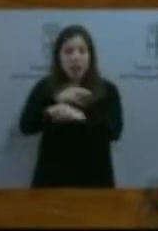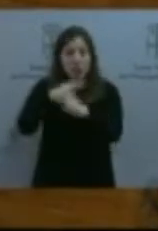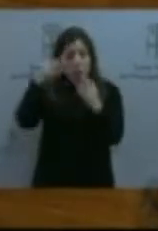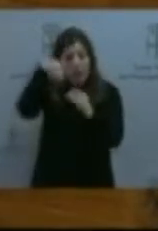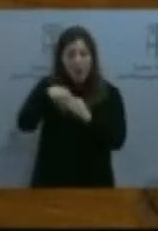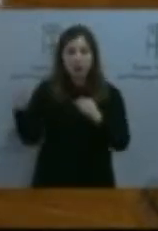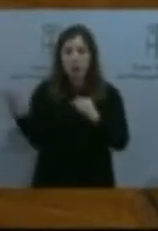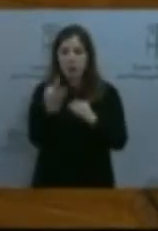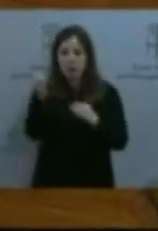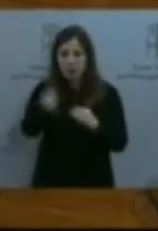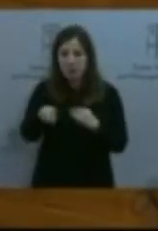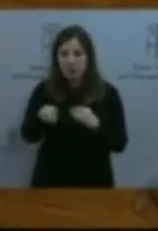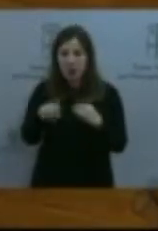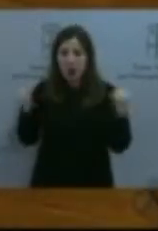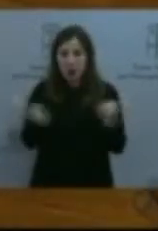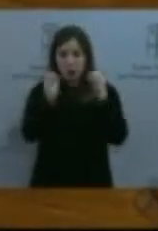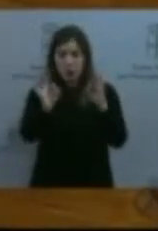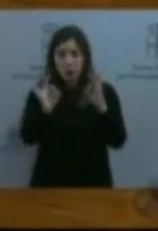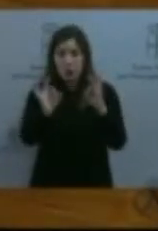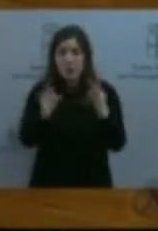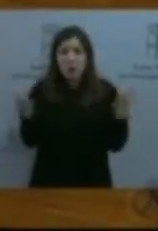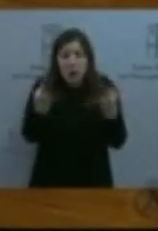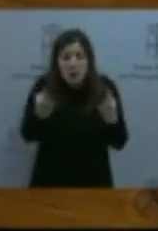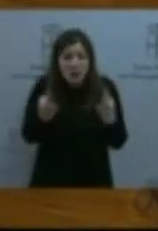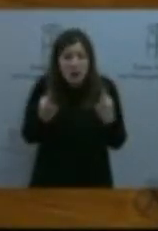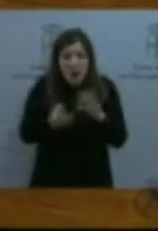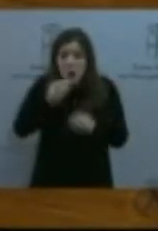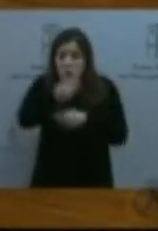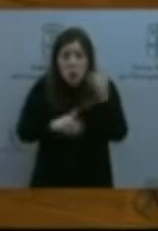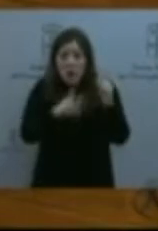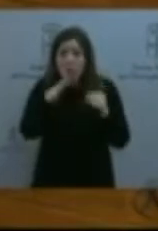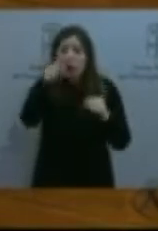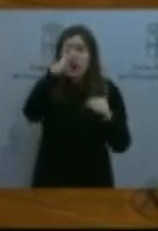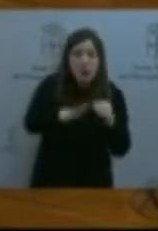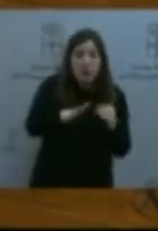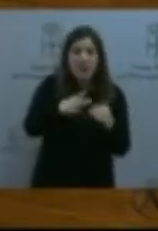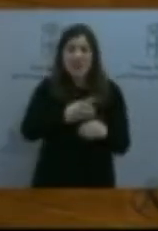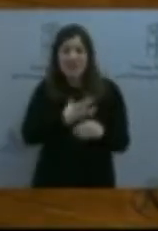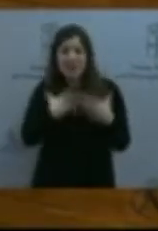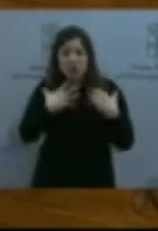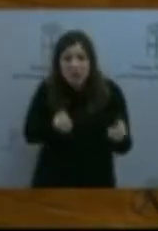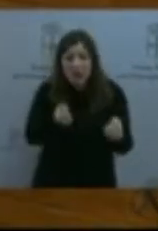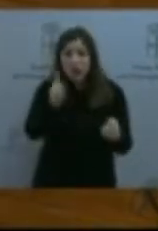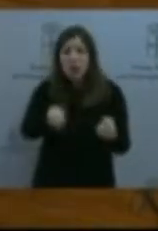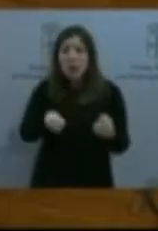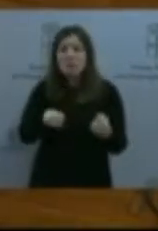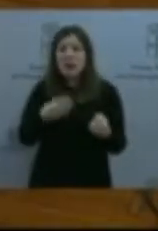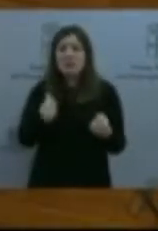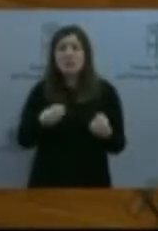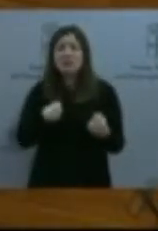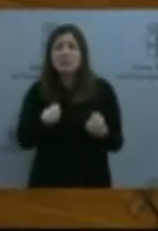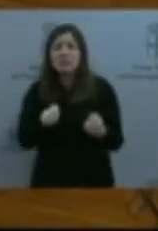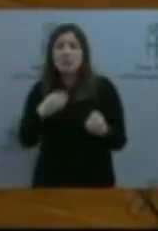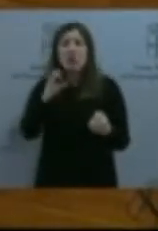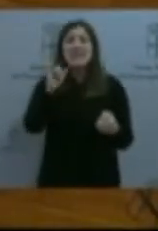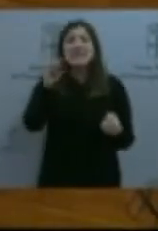sorpresa es que no sucede eso, como han denunciado los sindicatos sanitarios, como han denunciado la Corriente Sindical de Izquierdas, como ha denunciado el SINPA, de que ustedes,